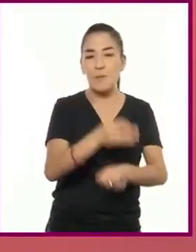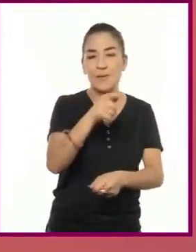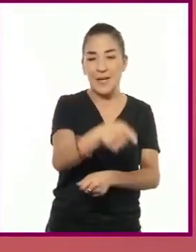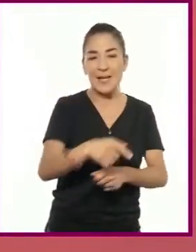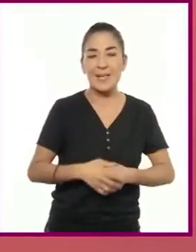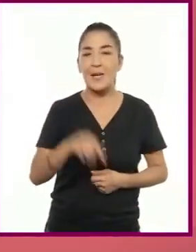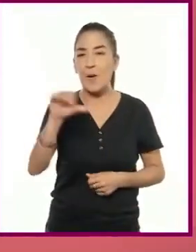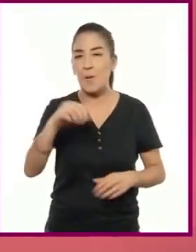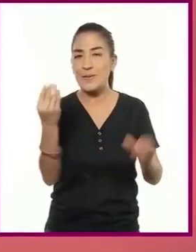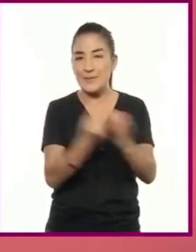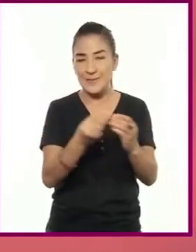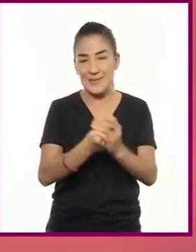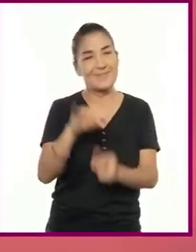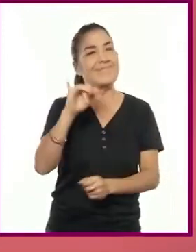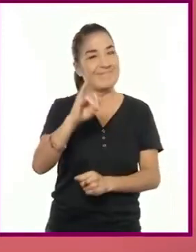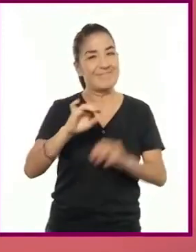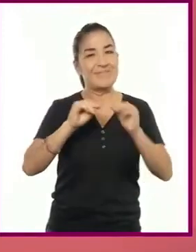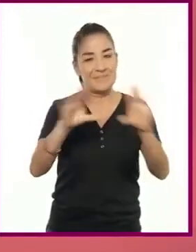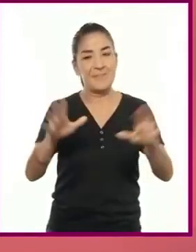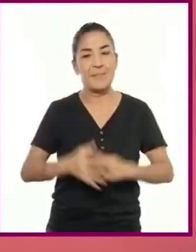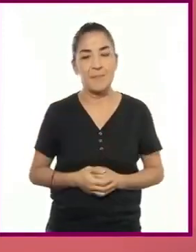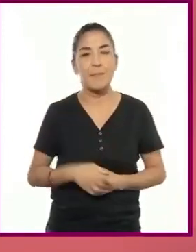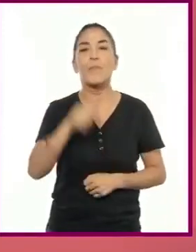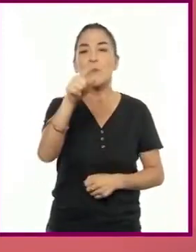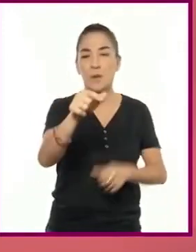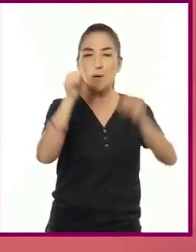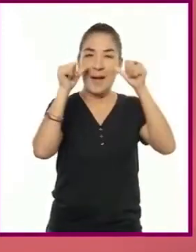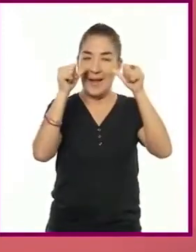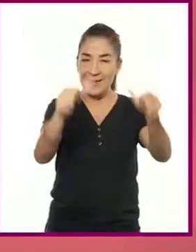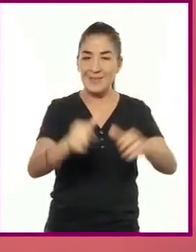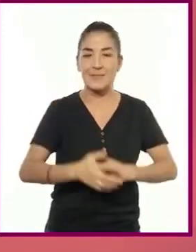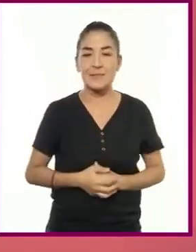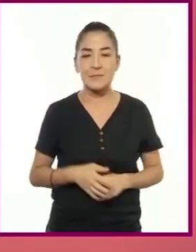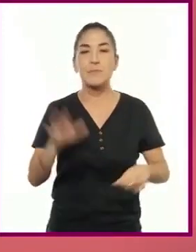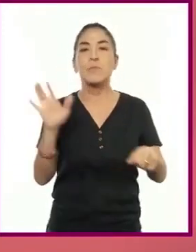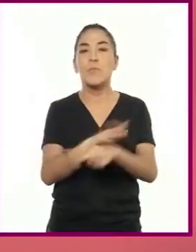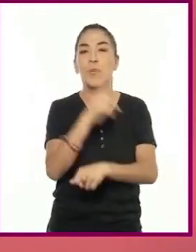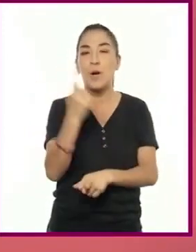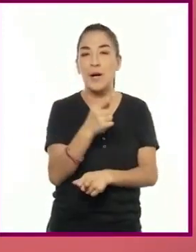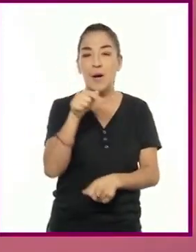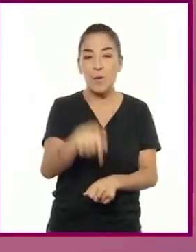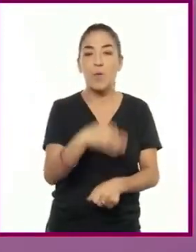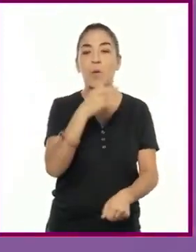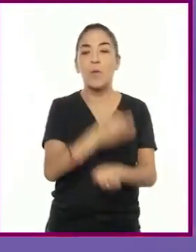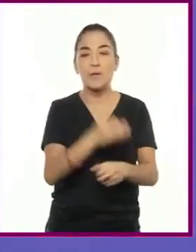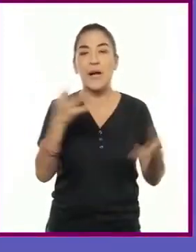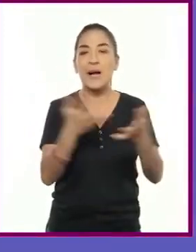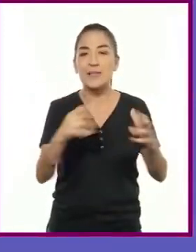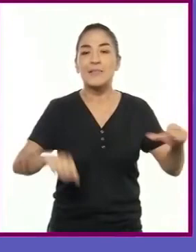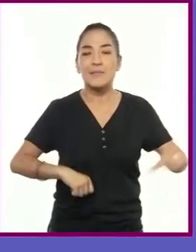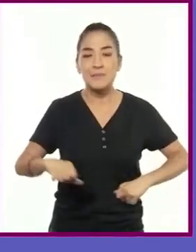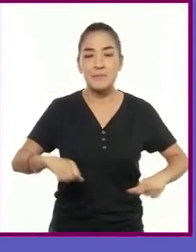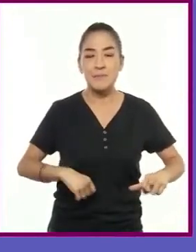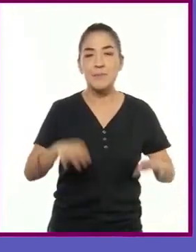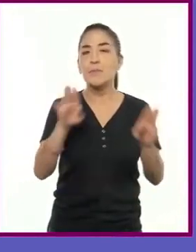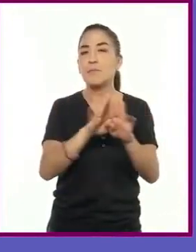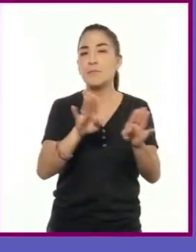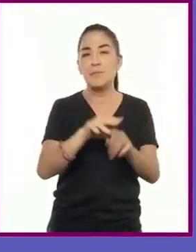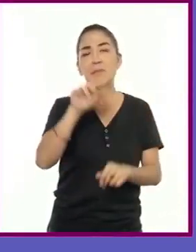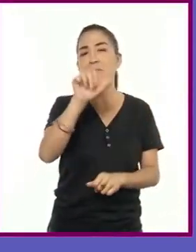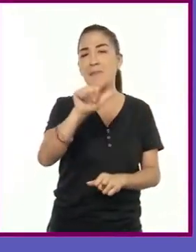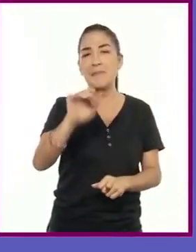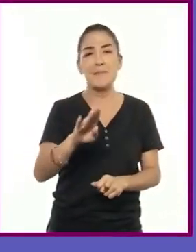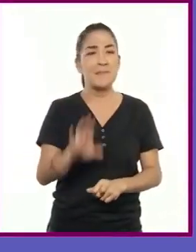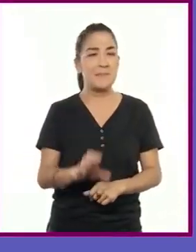en esta sesión? Claro que sí. Pongan mucha atención porque vamos a realizar un ejercicio de opción múltiple.